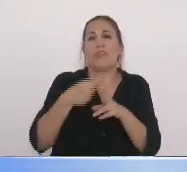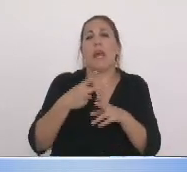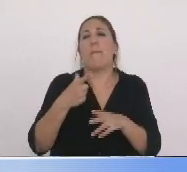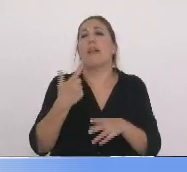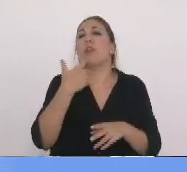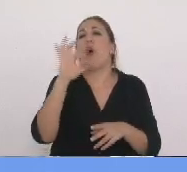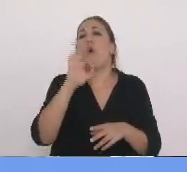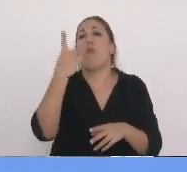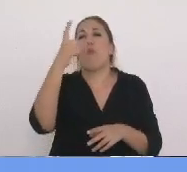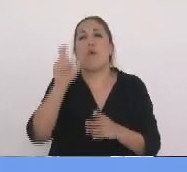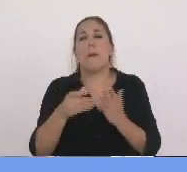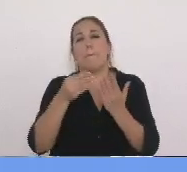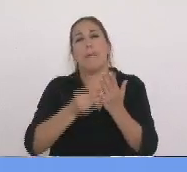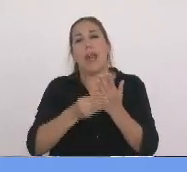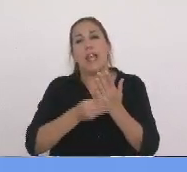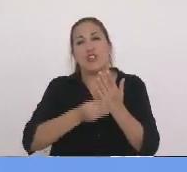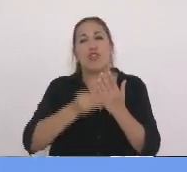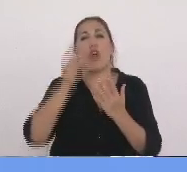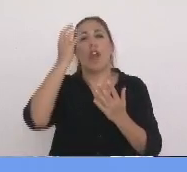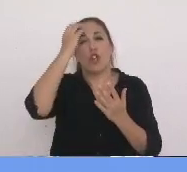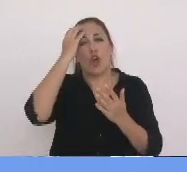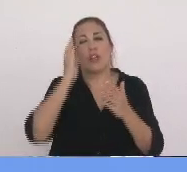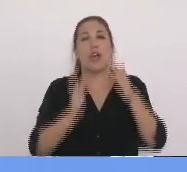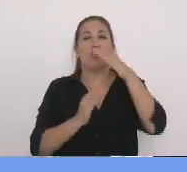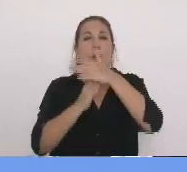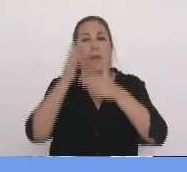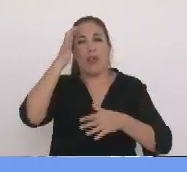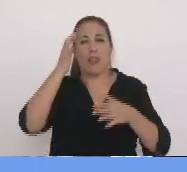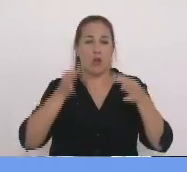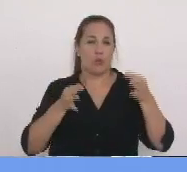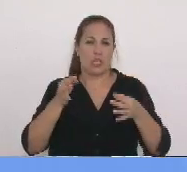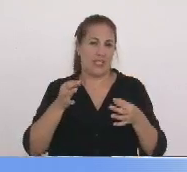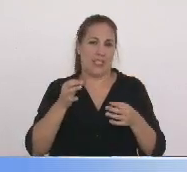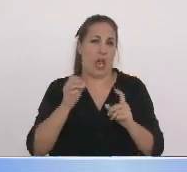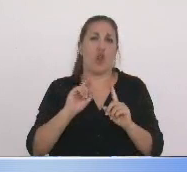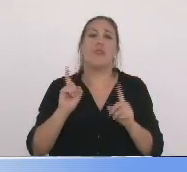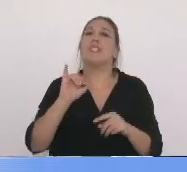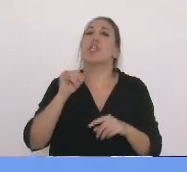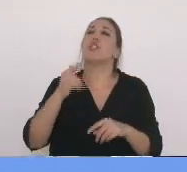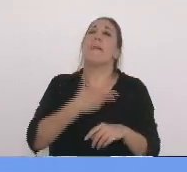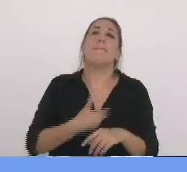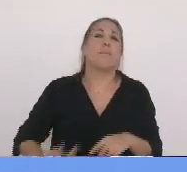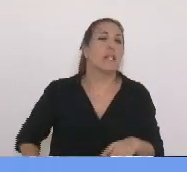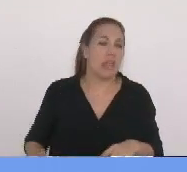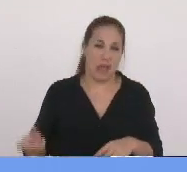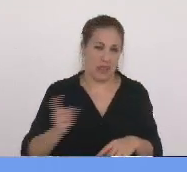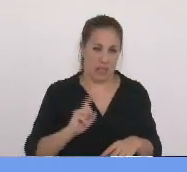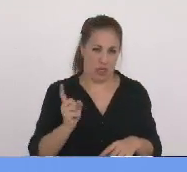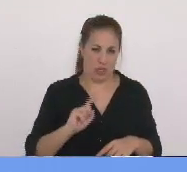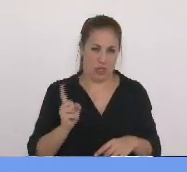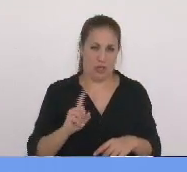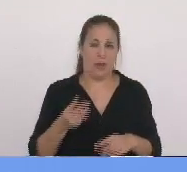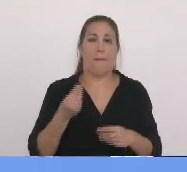suprema lo cual no quiere decir que tenga que ser el presidente porque en muchos de los casos y seguramente los